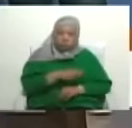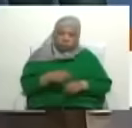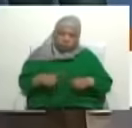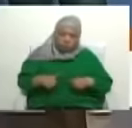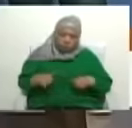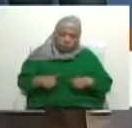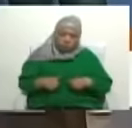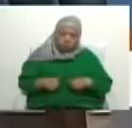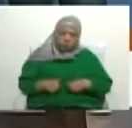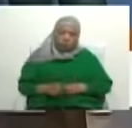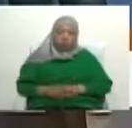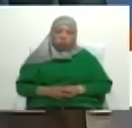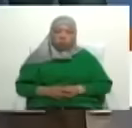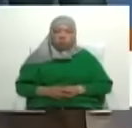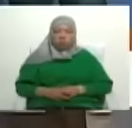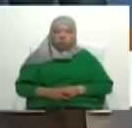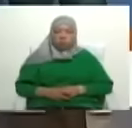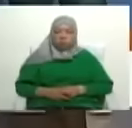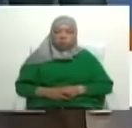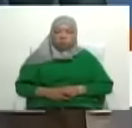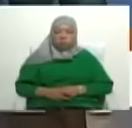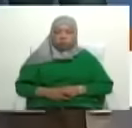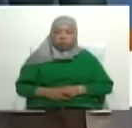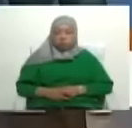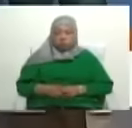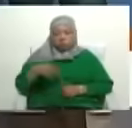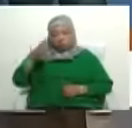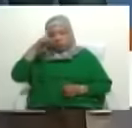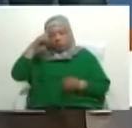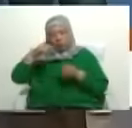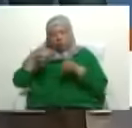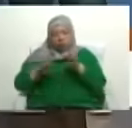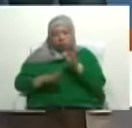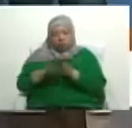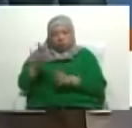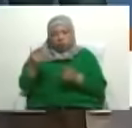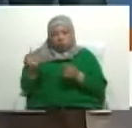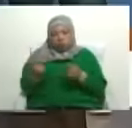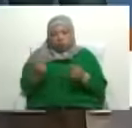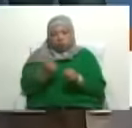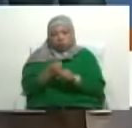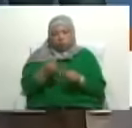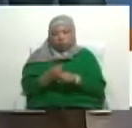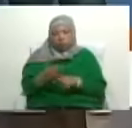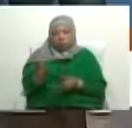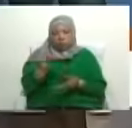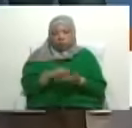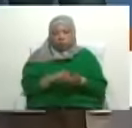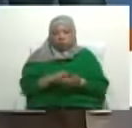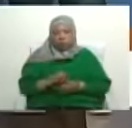esfuerzo, ha logrado levantar la economía nuevamente,